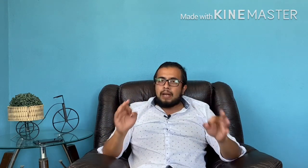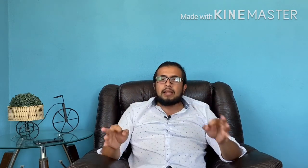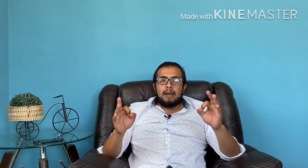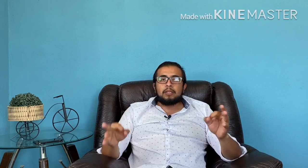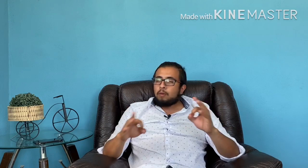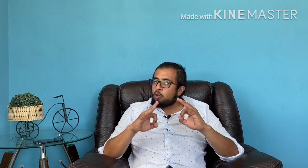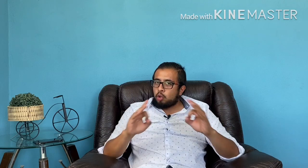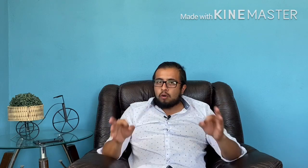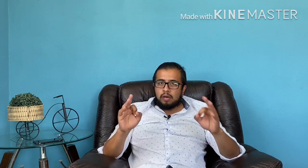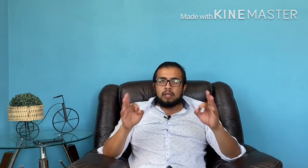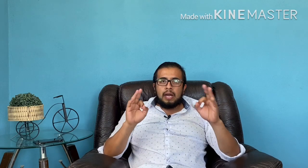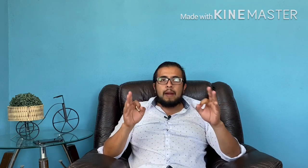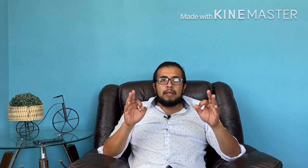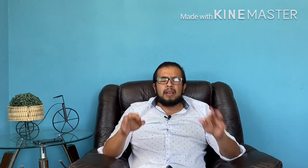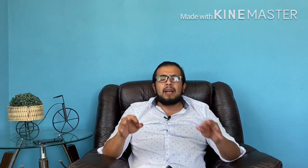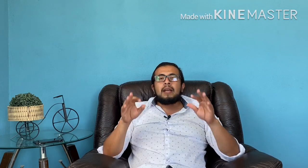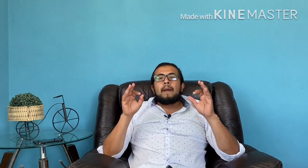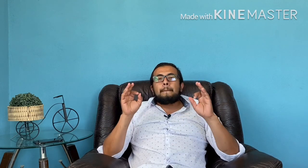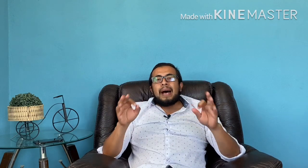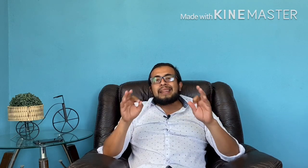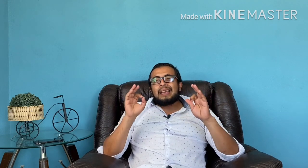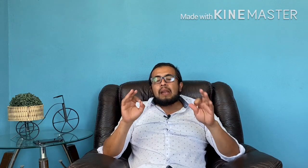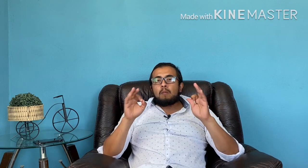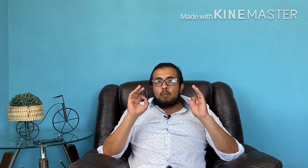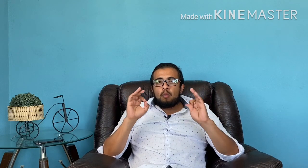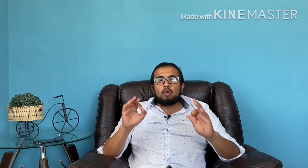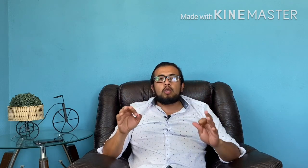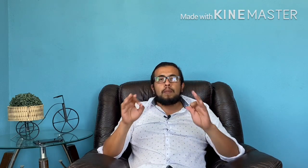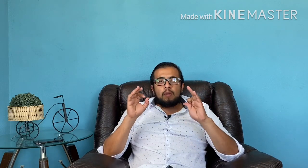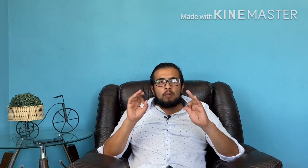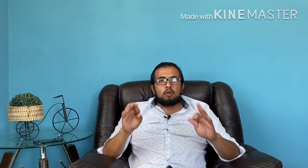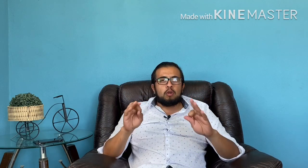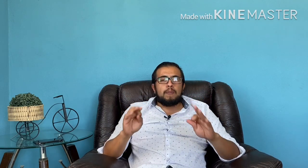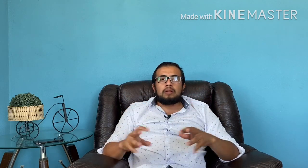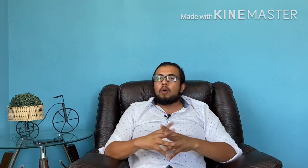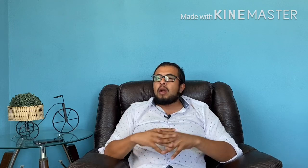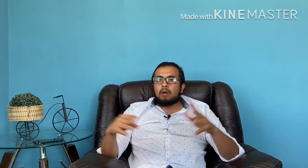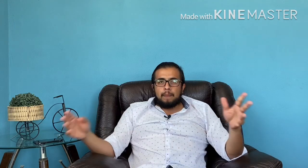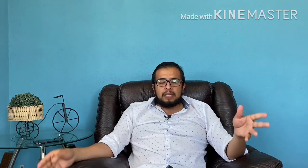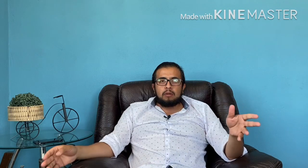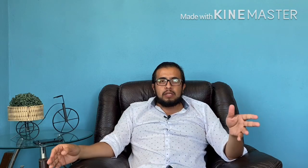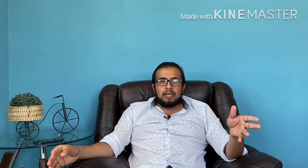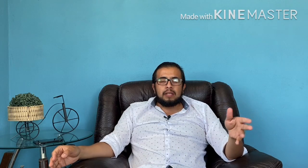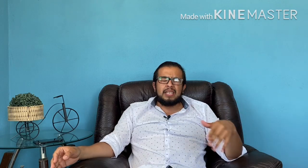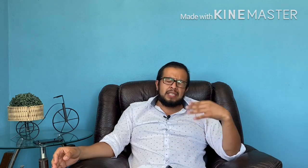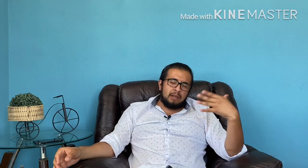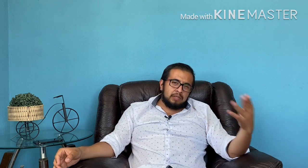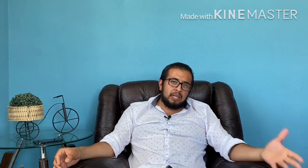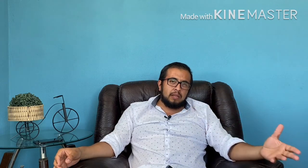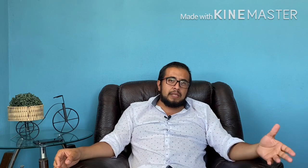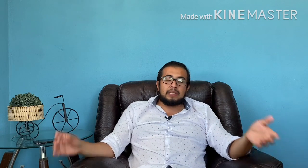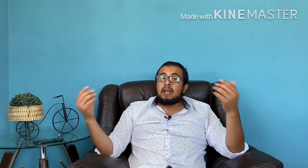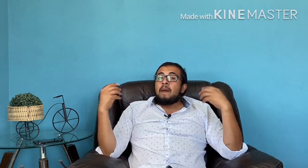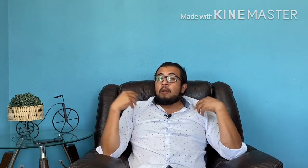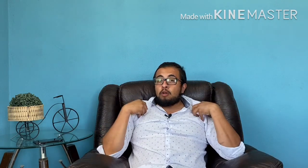Moctezuma, la neta, le va a subir un chorro el rating a la mañanera, va a tener mucho, pero mucho impacto en lo que pase en los siguientes días y en los